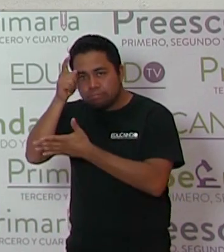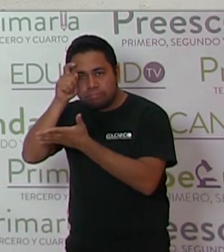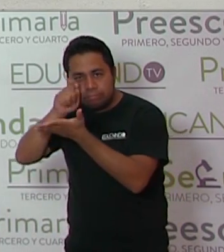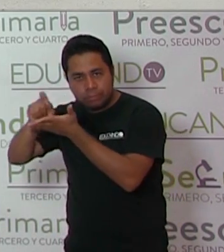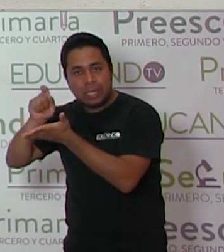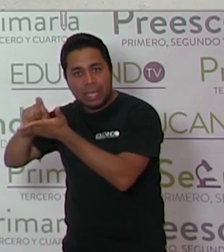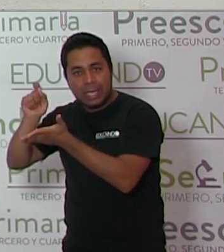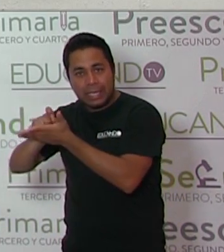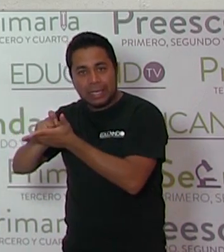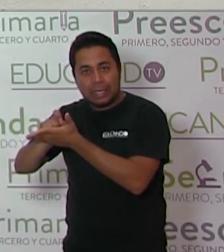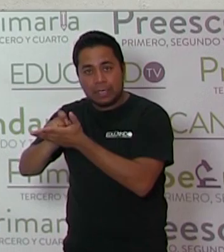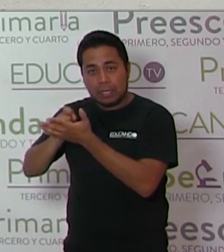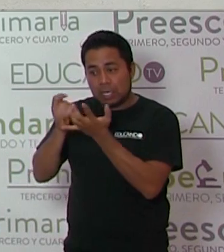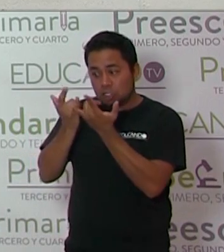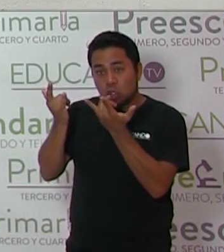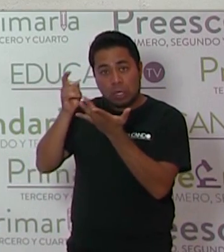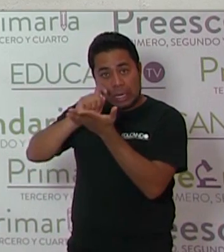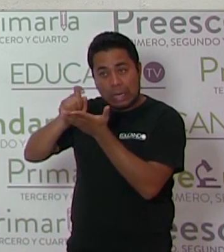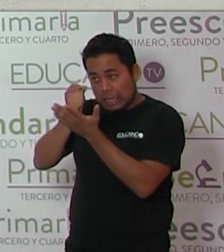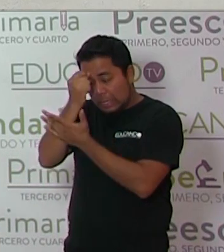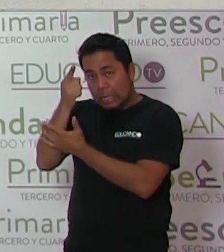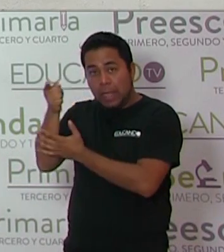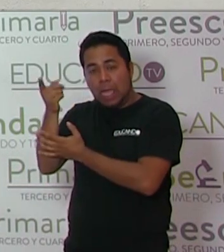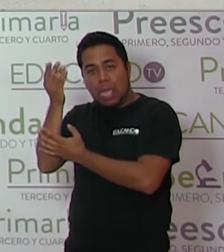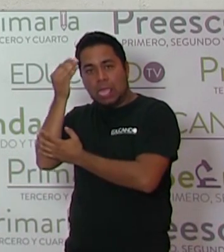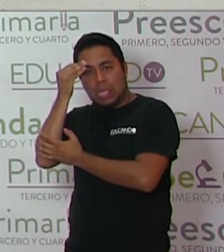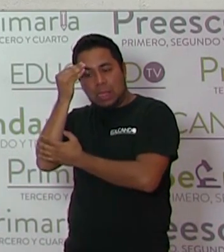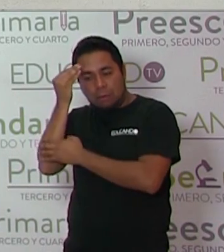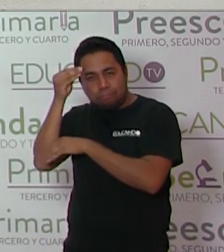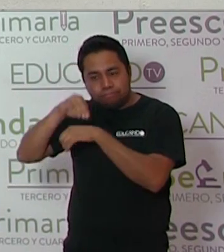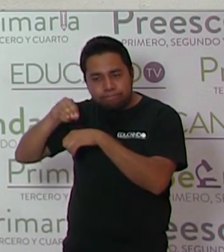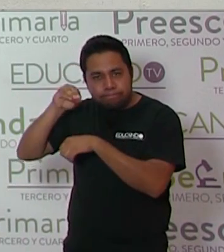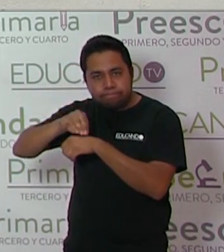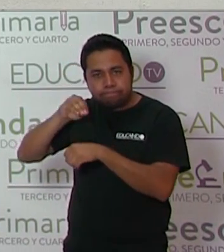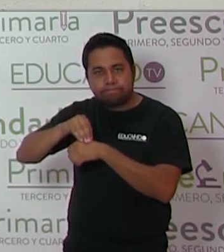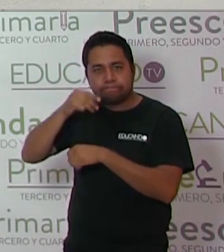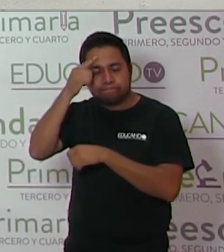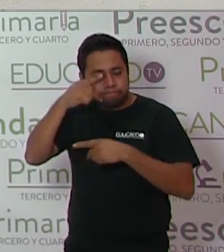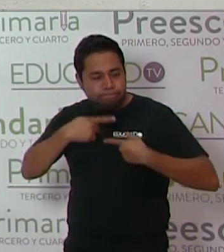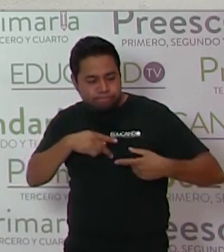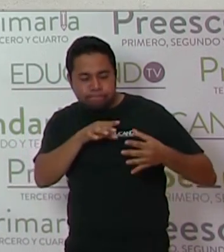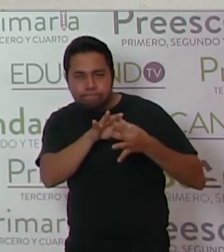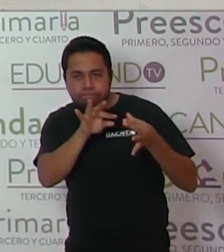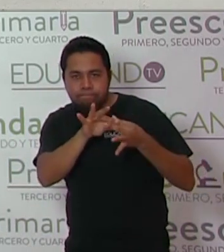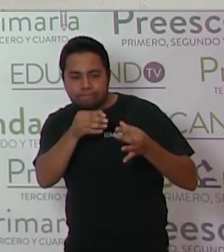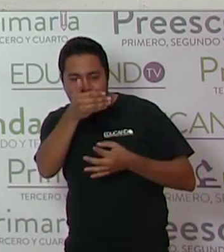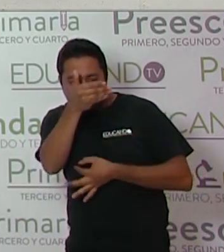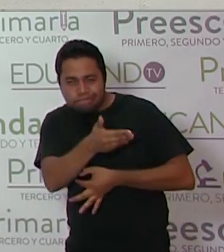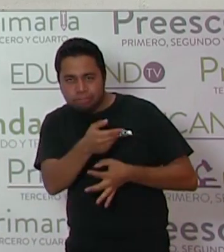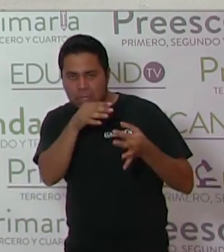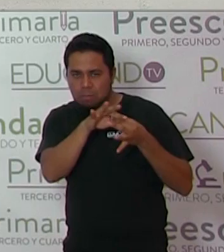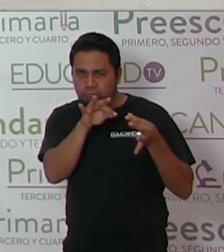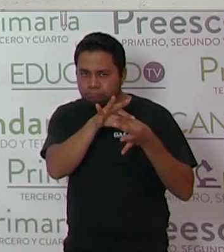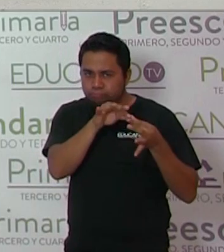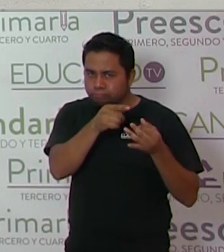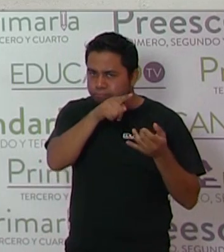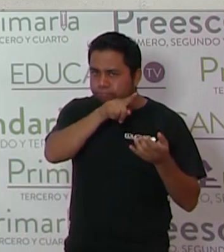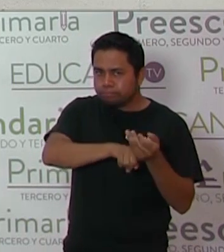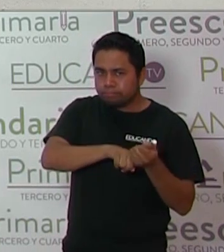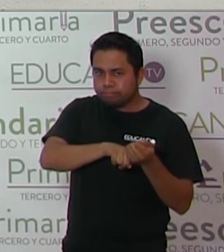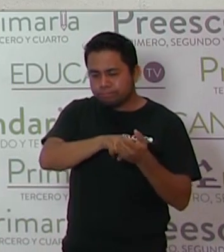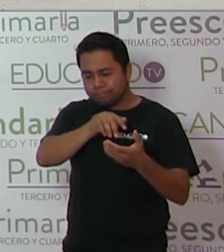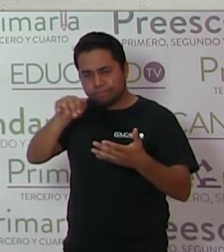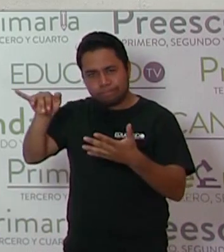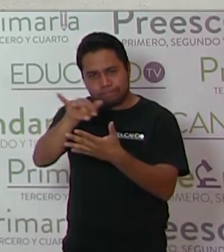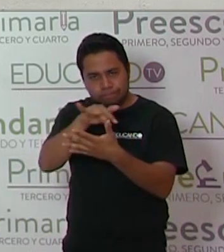autor, el que escribe la narración, inventa a su narrador. Y ese narrador, dentro de